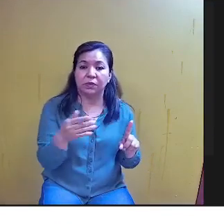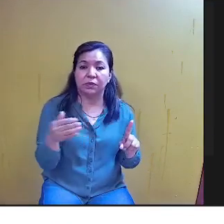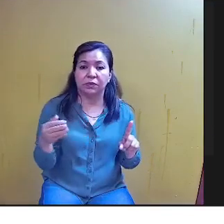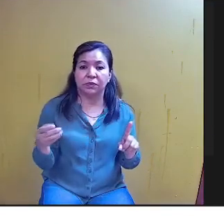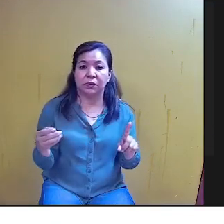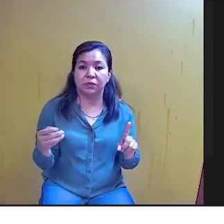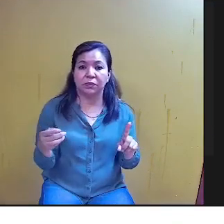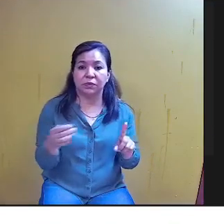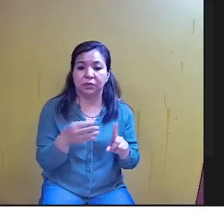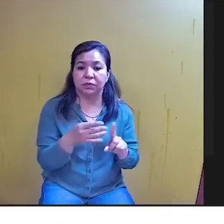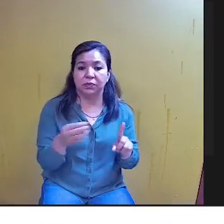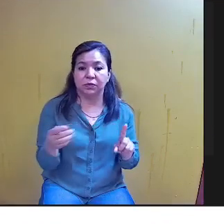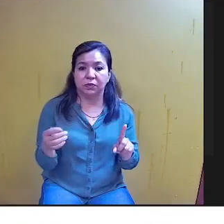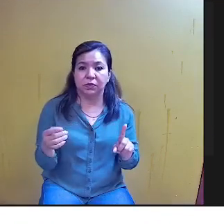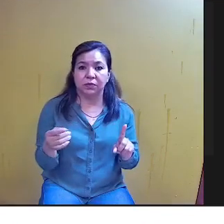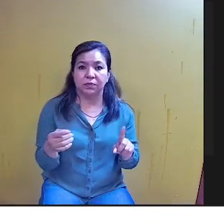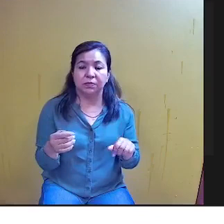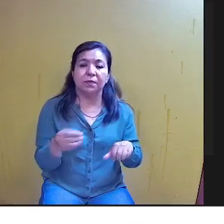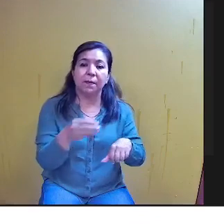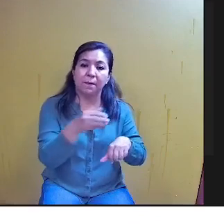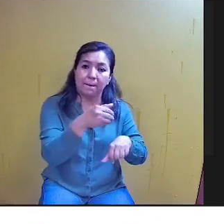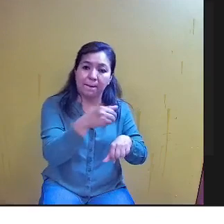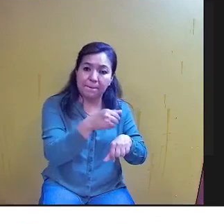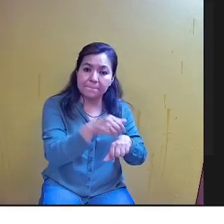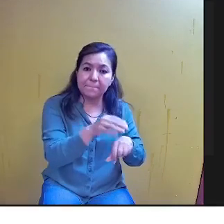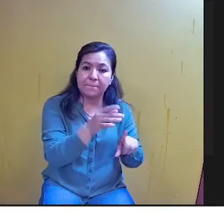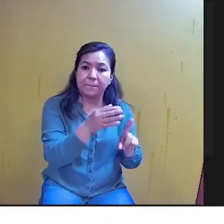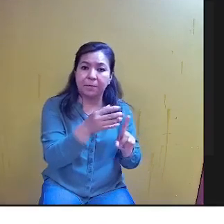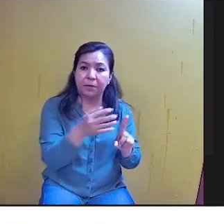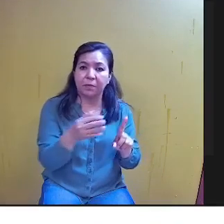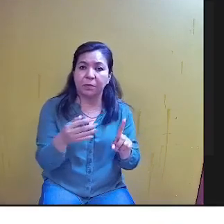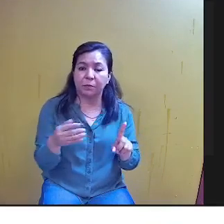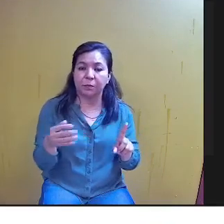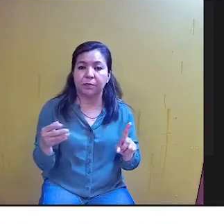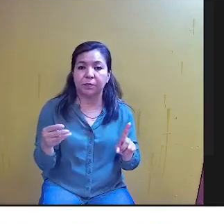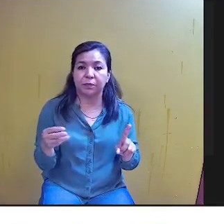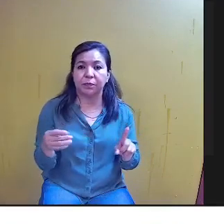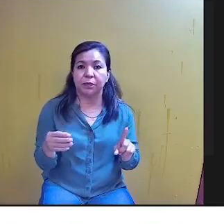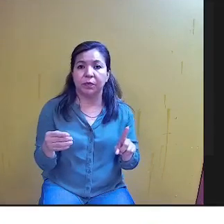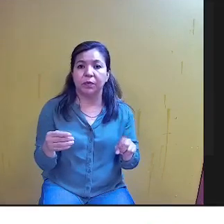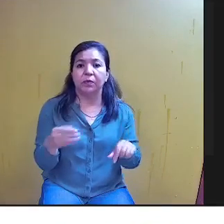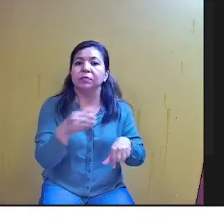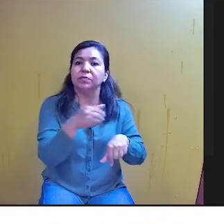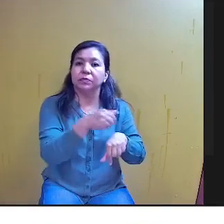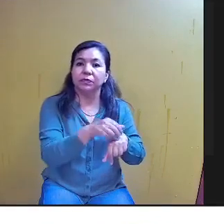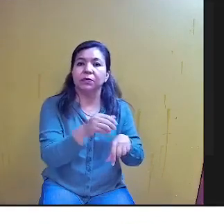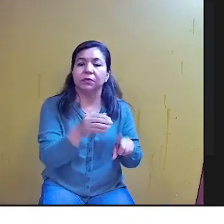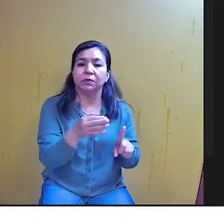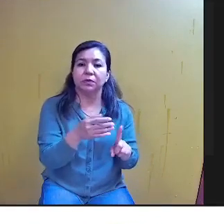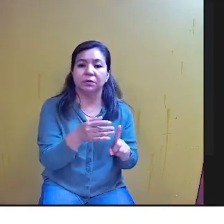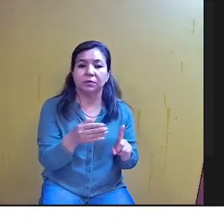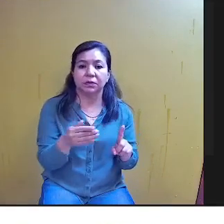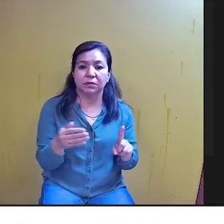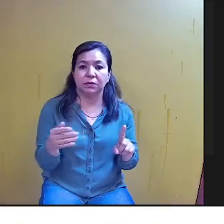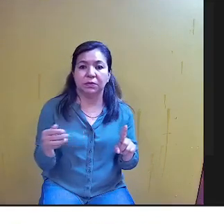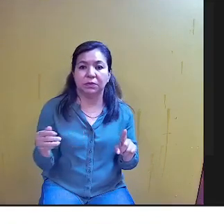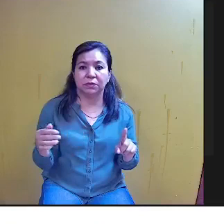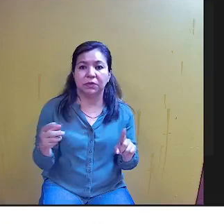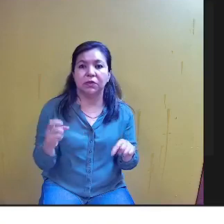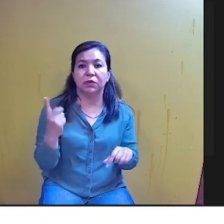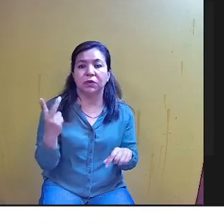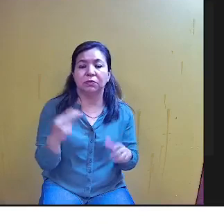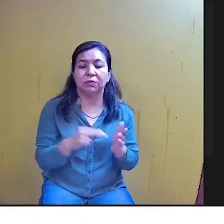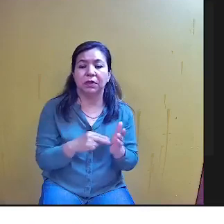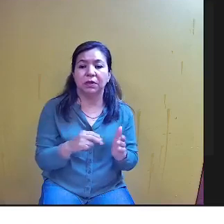GEC 78 diagonal 2023, 79 diagonal 2023, 80 diagonal 2023 y el RAP 21 diagonal